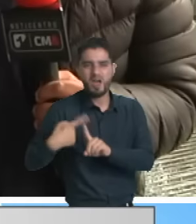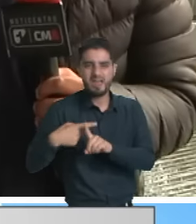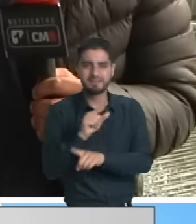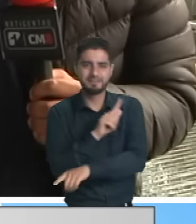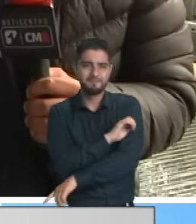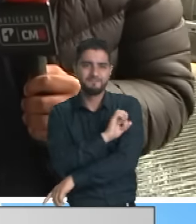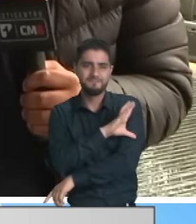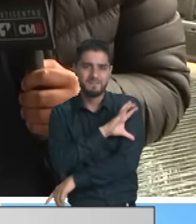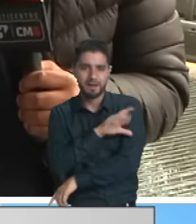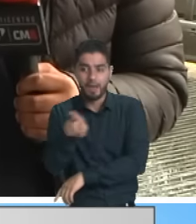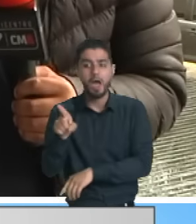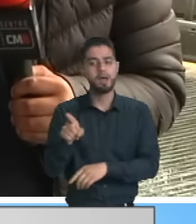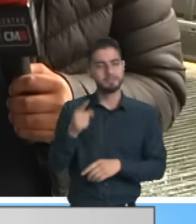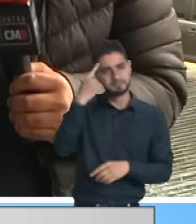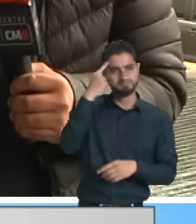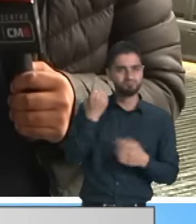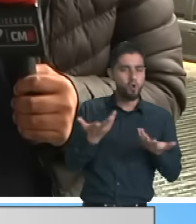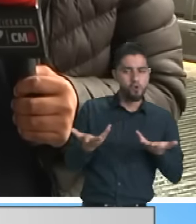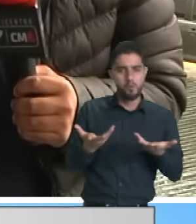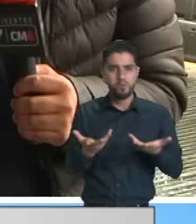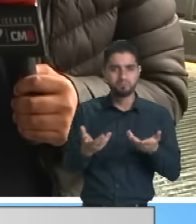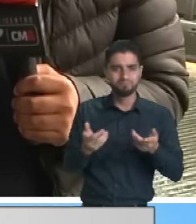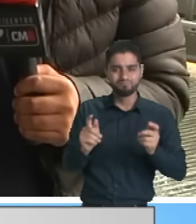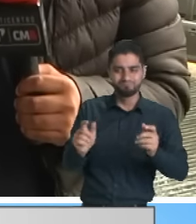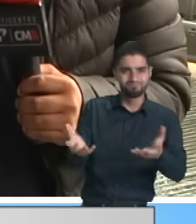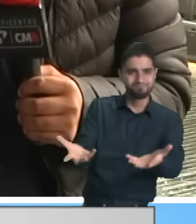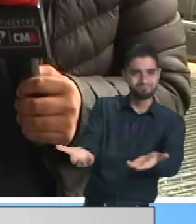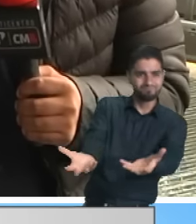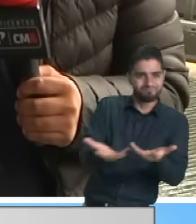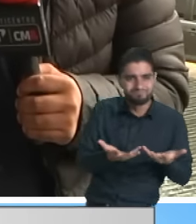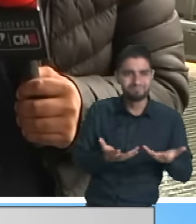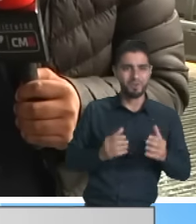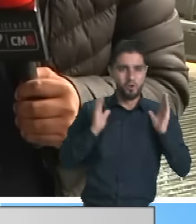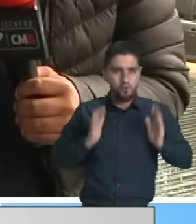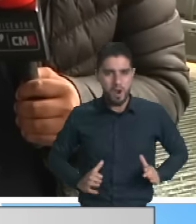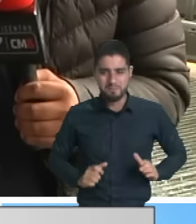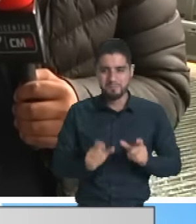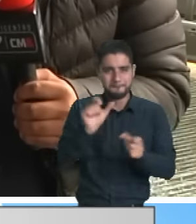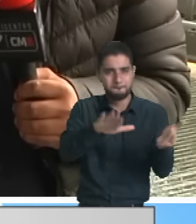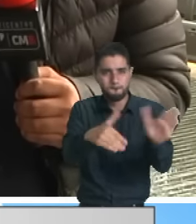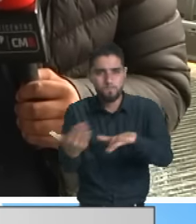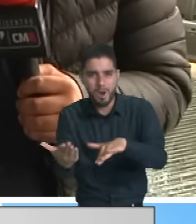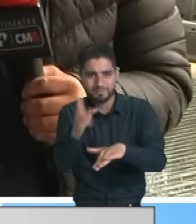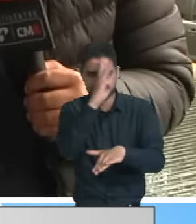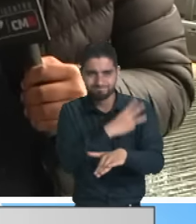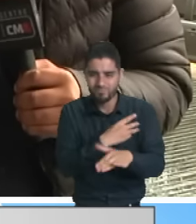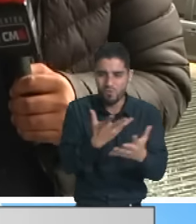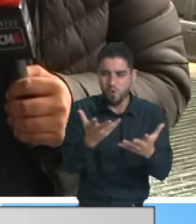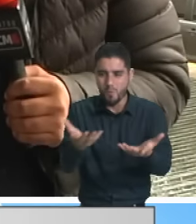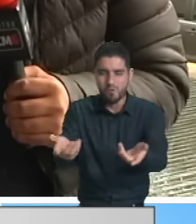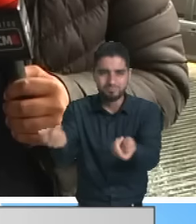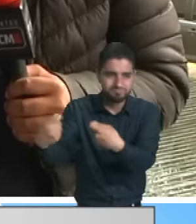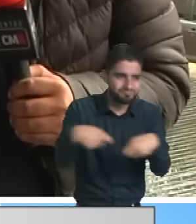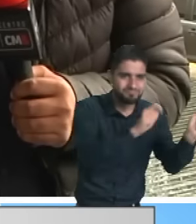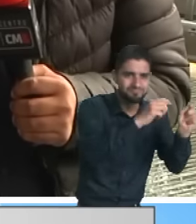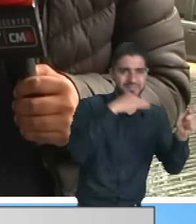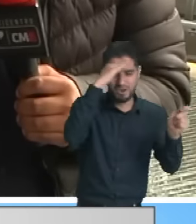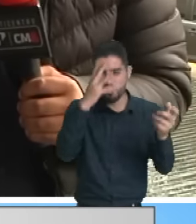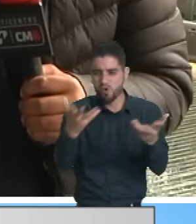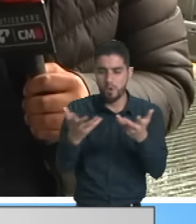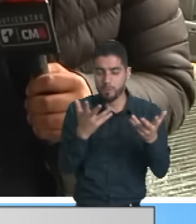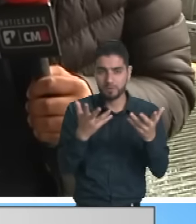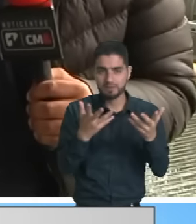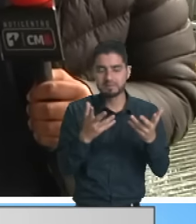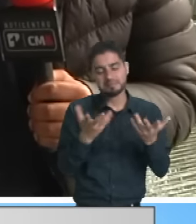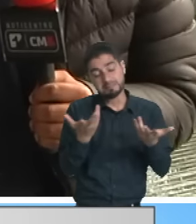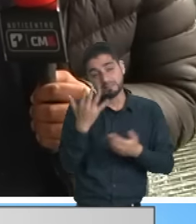los cuerpos de los militares. Pero en medio de tanta incertidumbre y tanta tristeza, también hay que mencionar que 3 de los